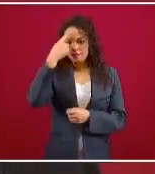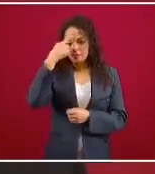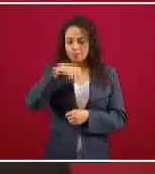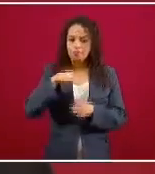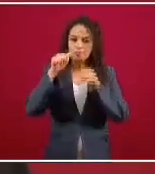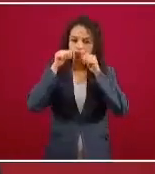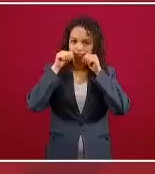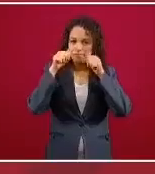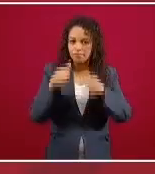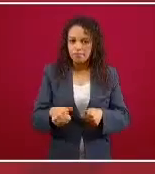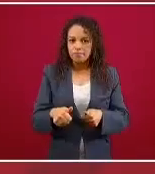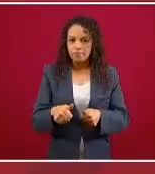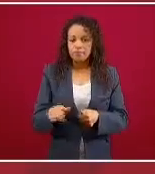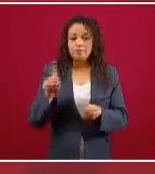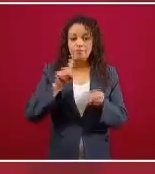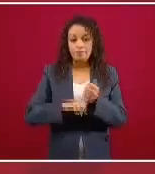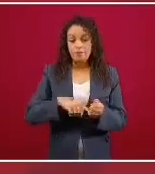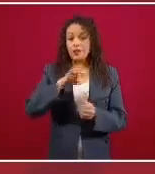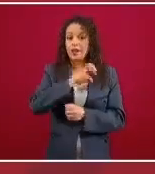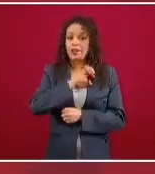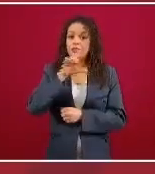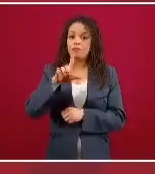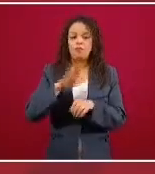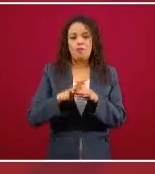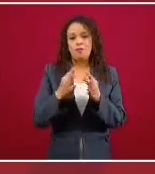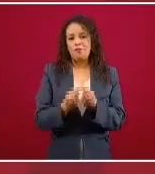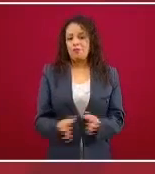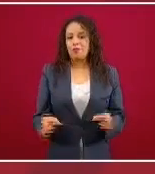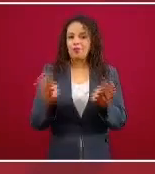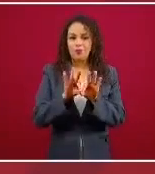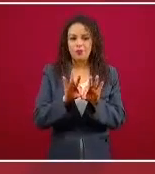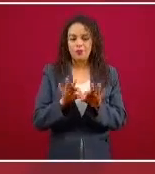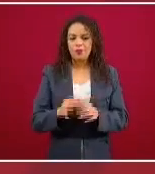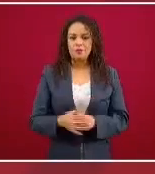todo especialistas.